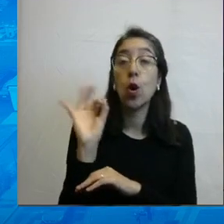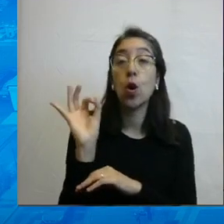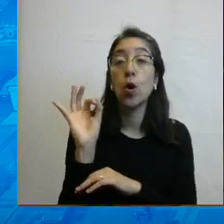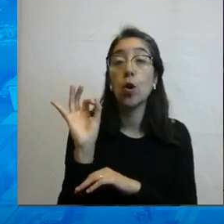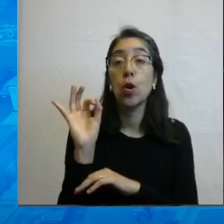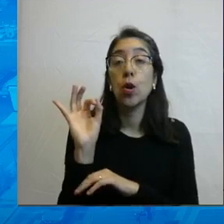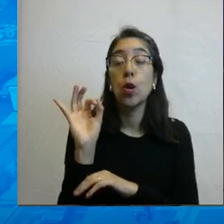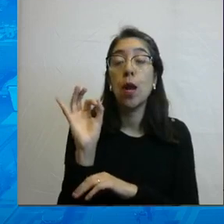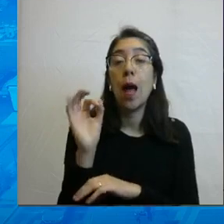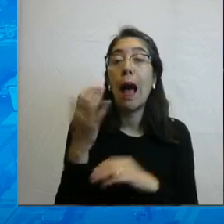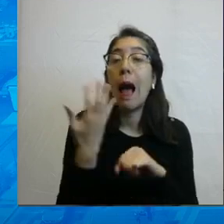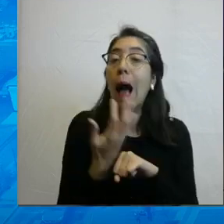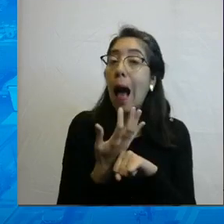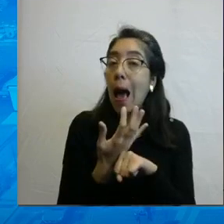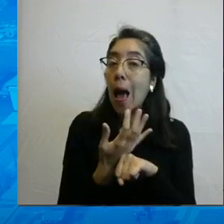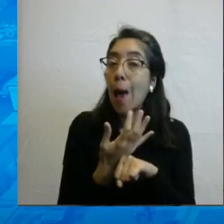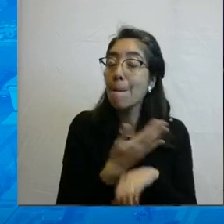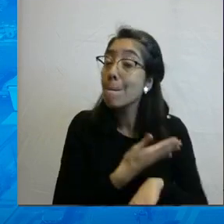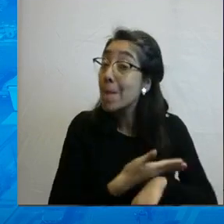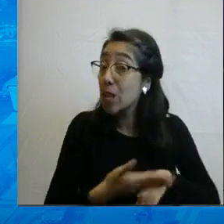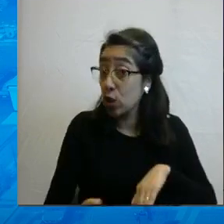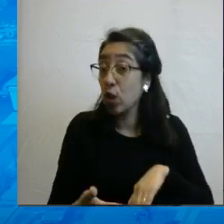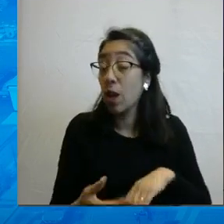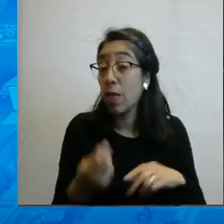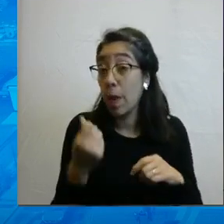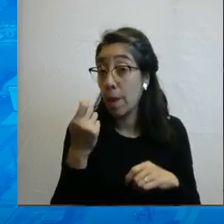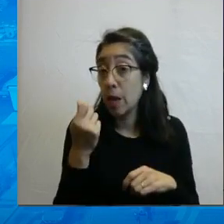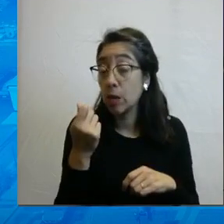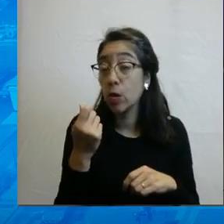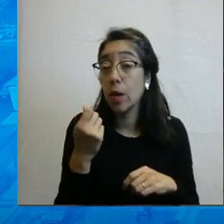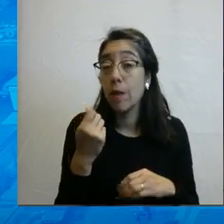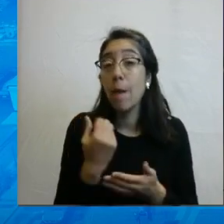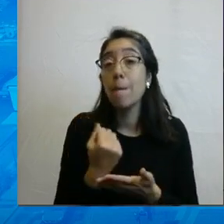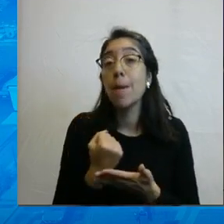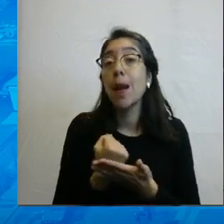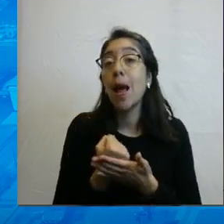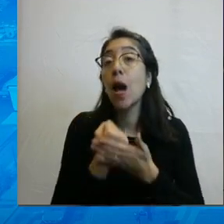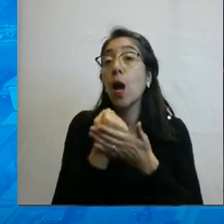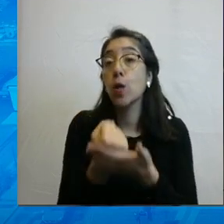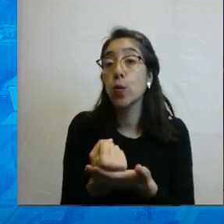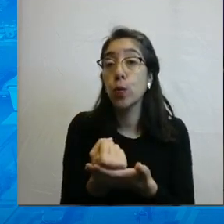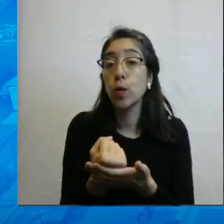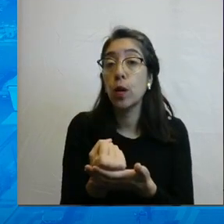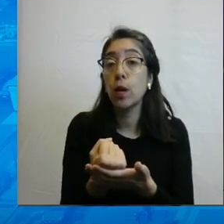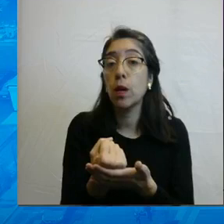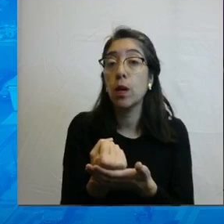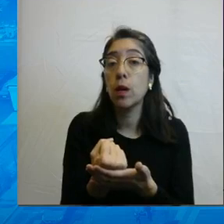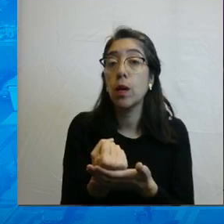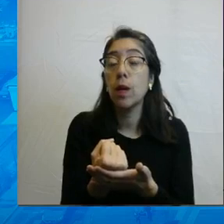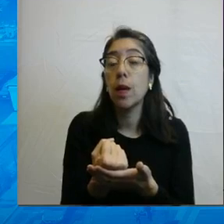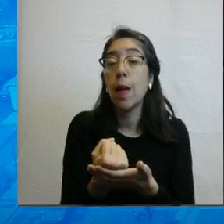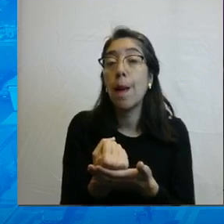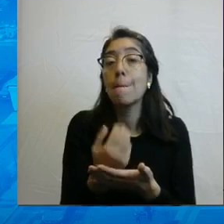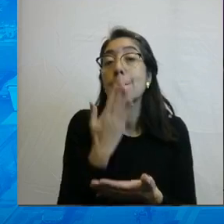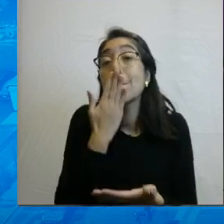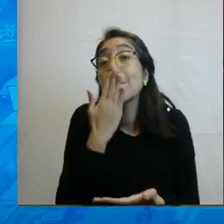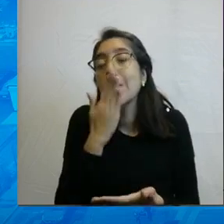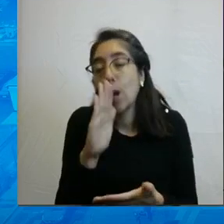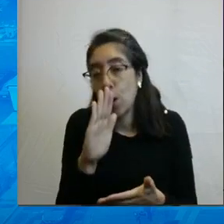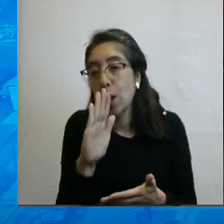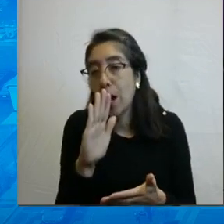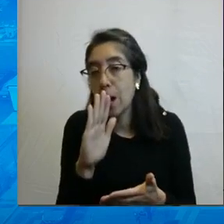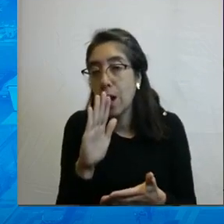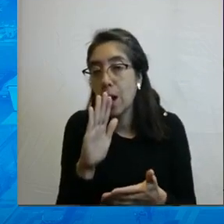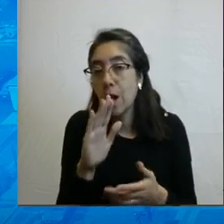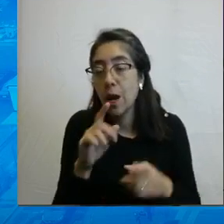millones que van en apoyo para mejorar específicamente unos bots de atención en uno de los CEFAM. Entonces, estamos trabajando